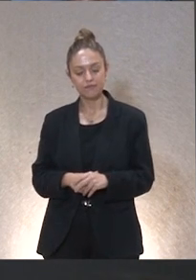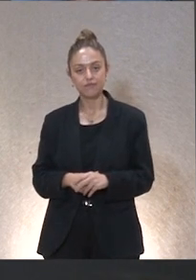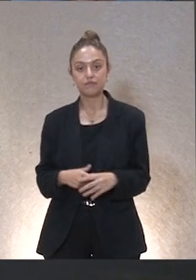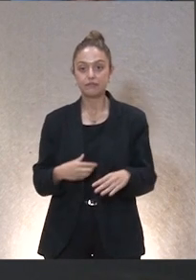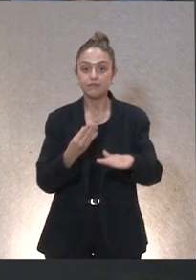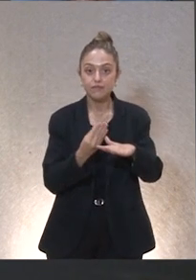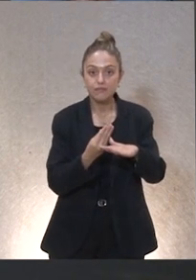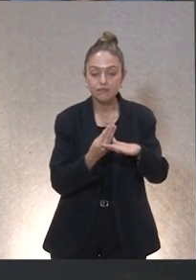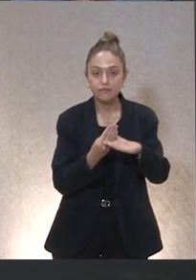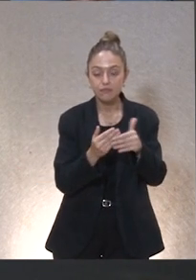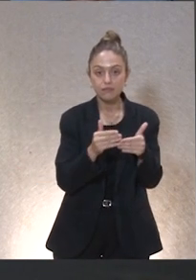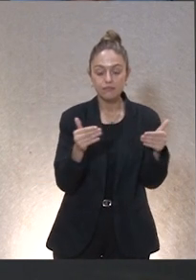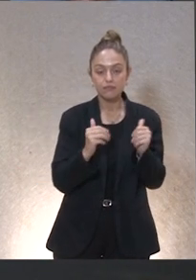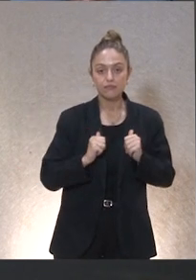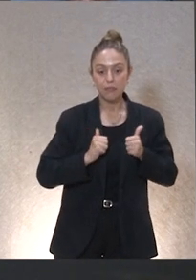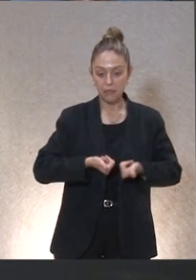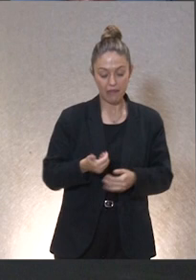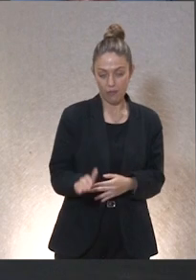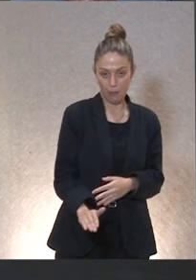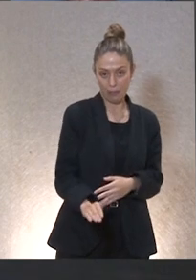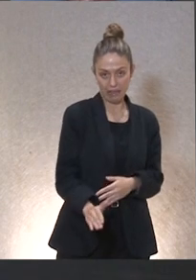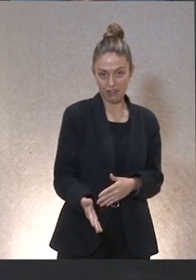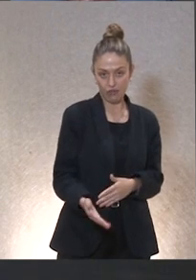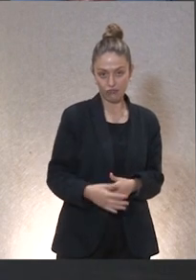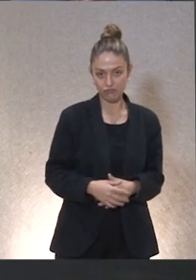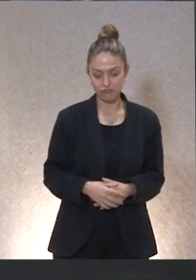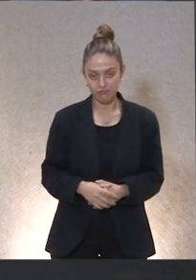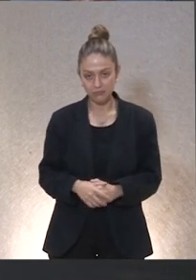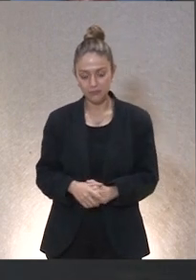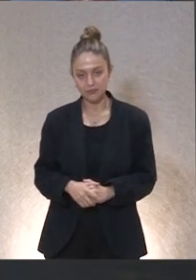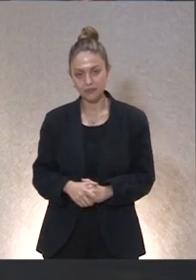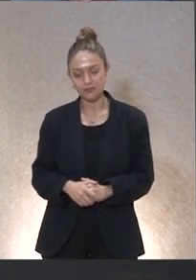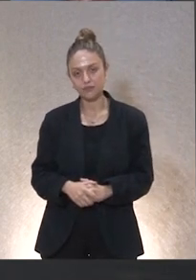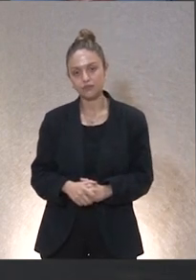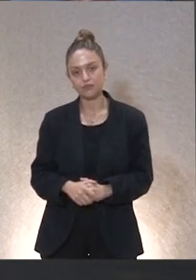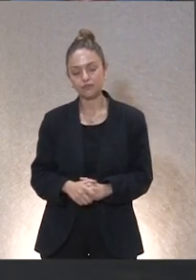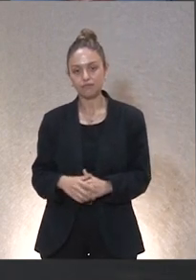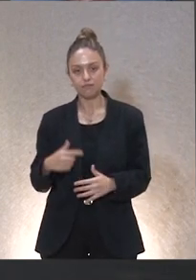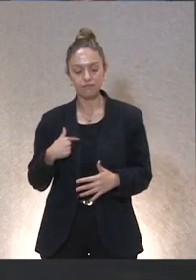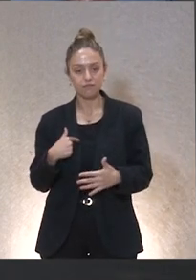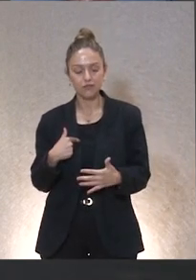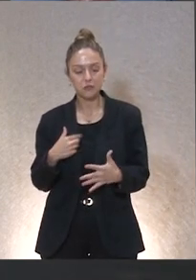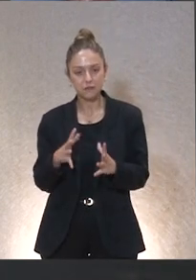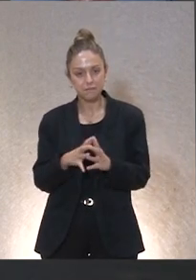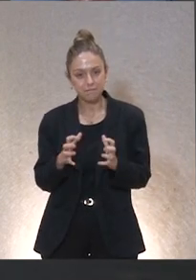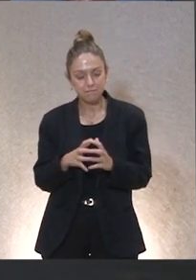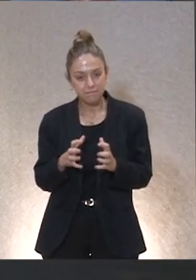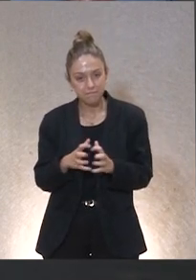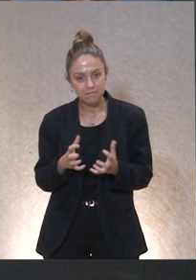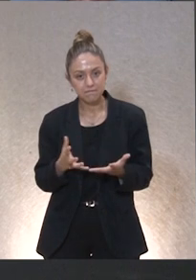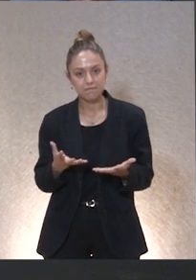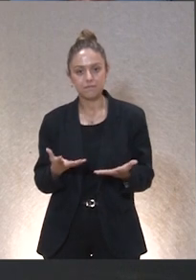nace desde desde pequeñito no O sea inquietud de